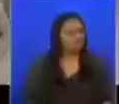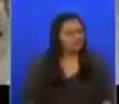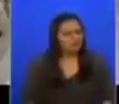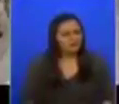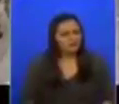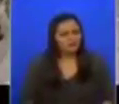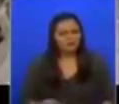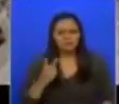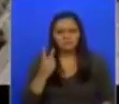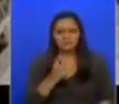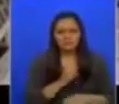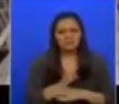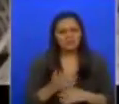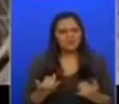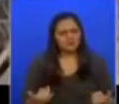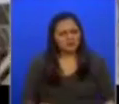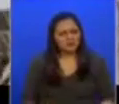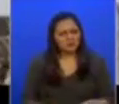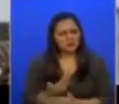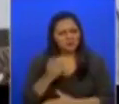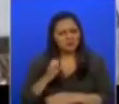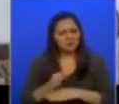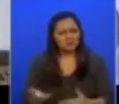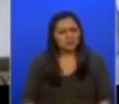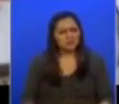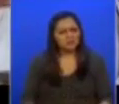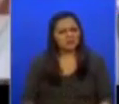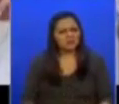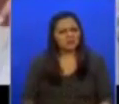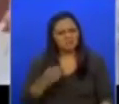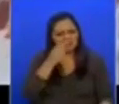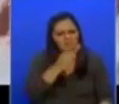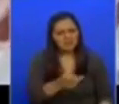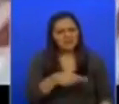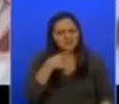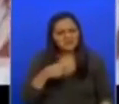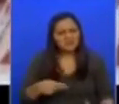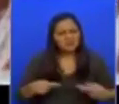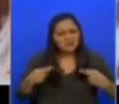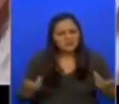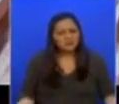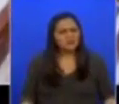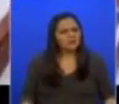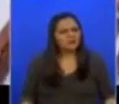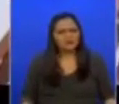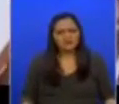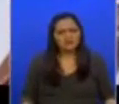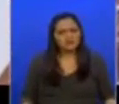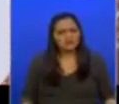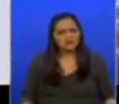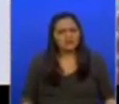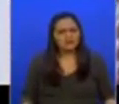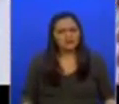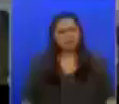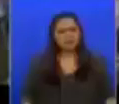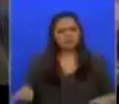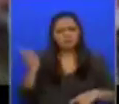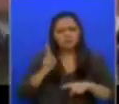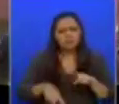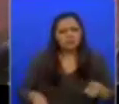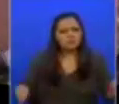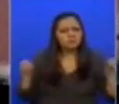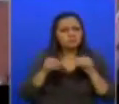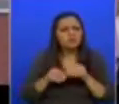ecuatorianos que siglo XXI, hermanos nuestros vivan en esas condiciones y tampoco podemos